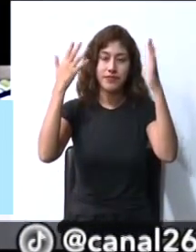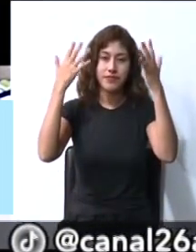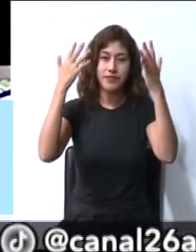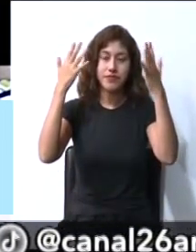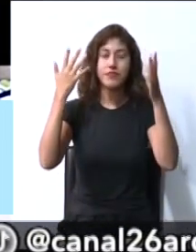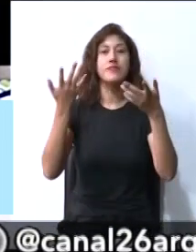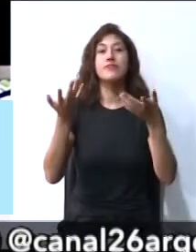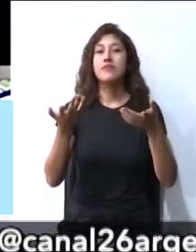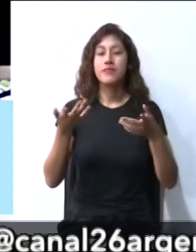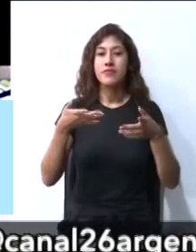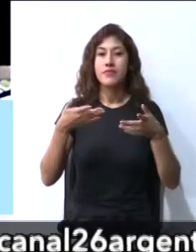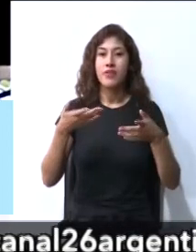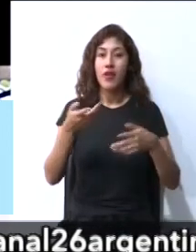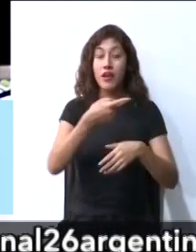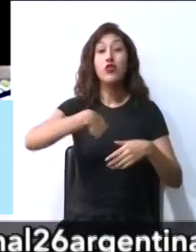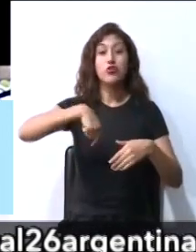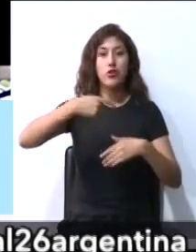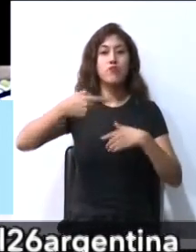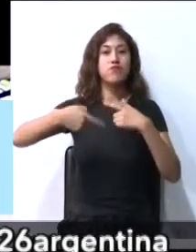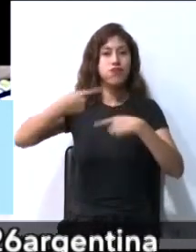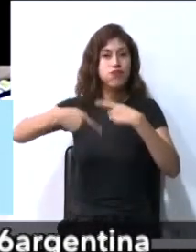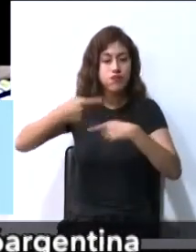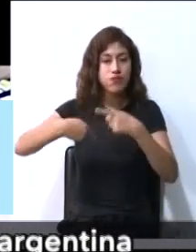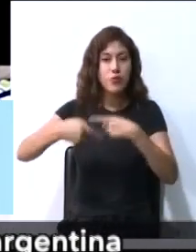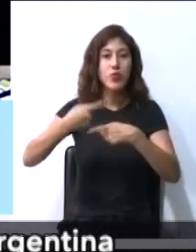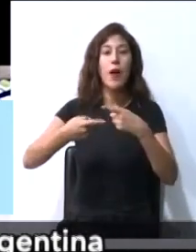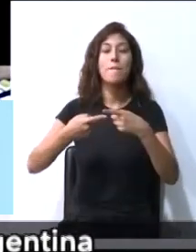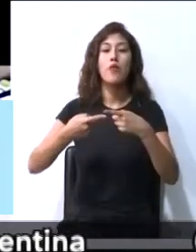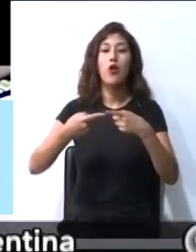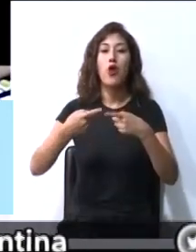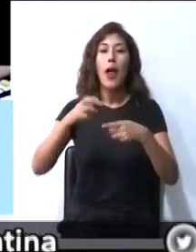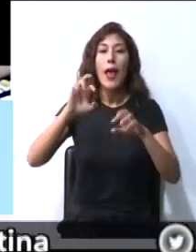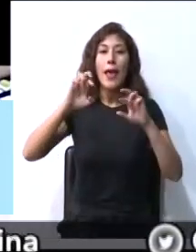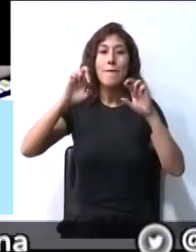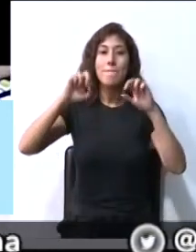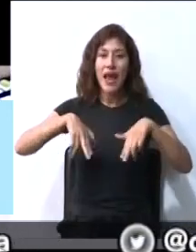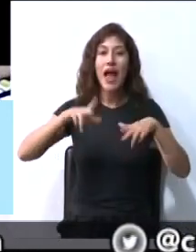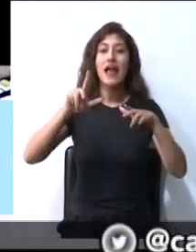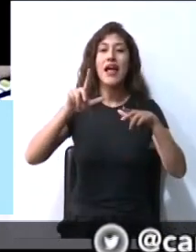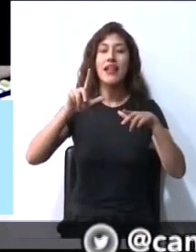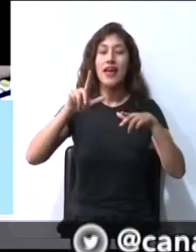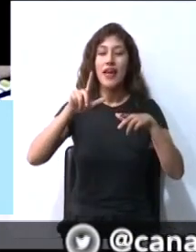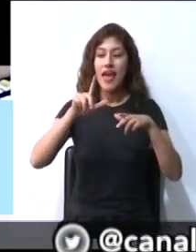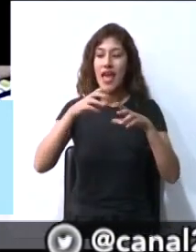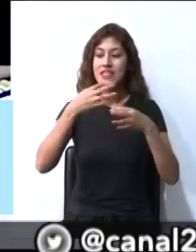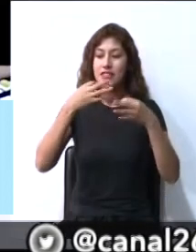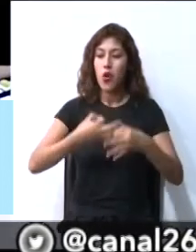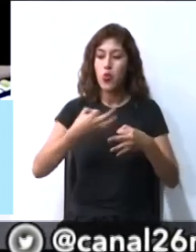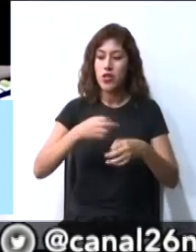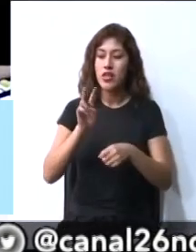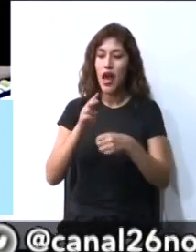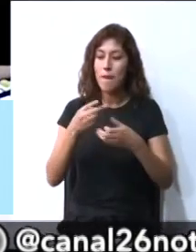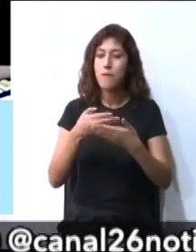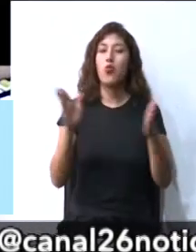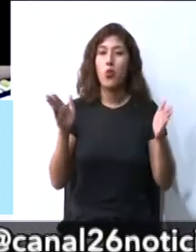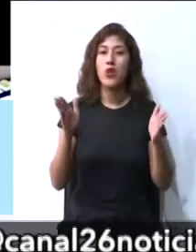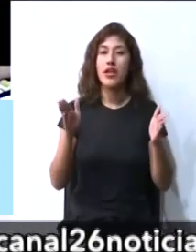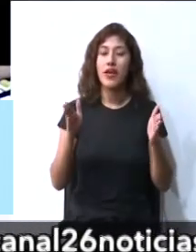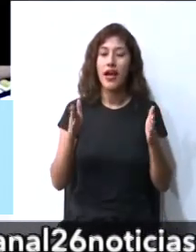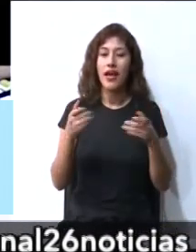Y vamos a seguir avanzando en el Plan Integral de Seguridad Pública, sumando agentes, mejorando la línea de emergencias para